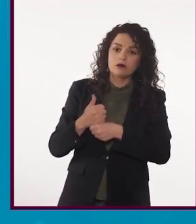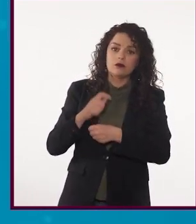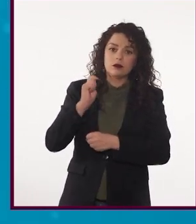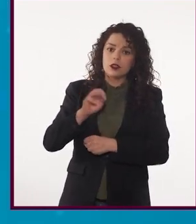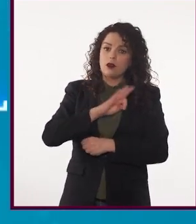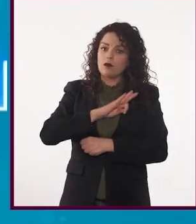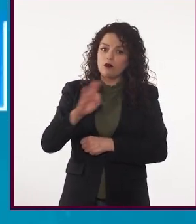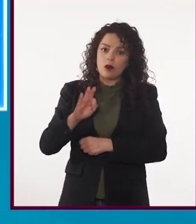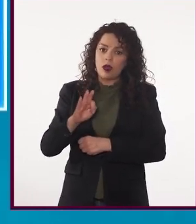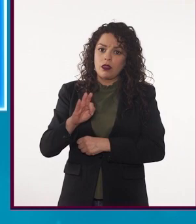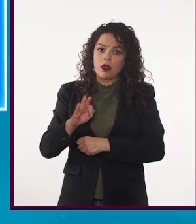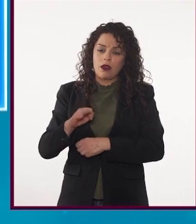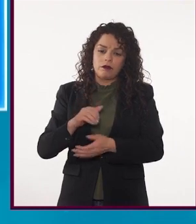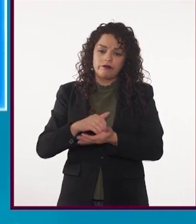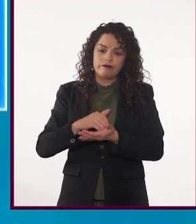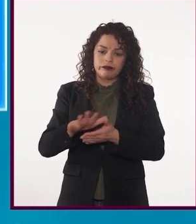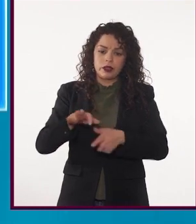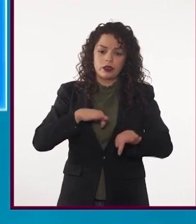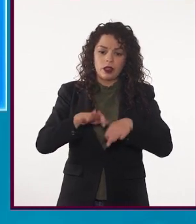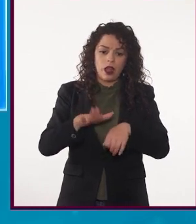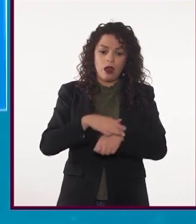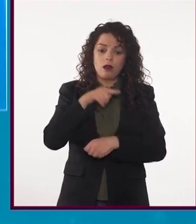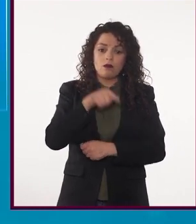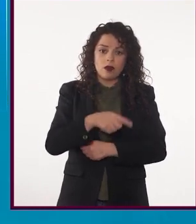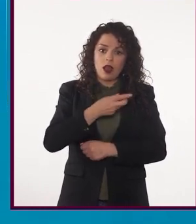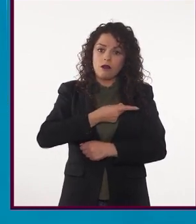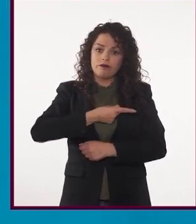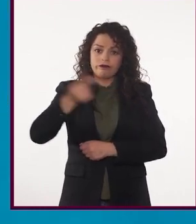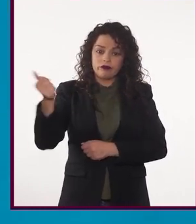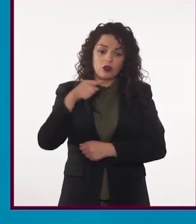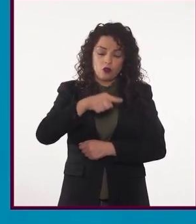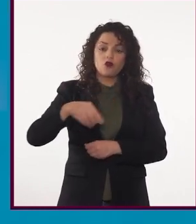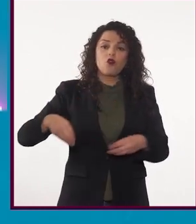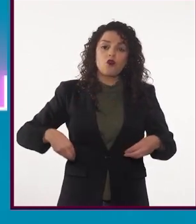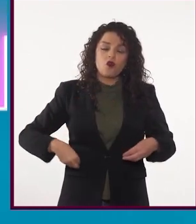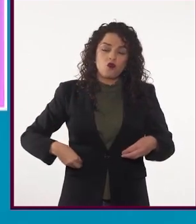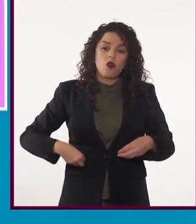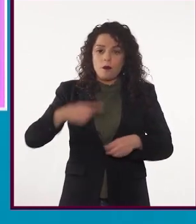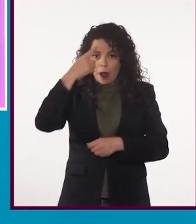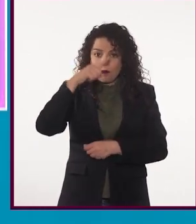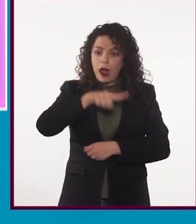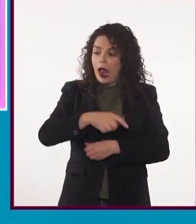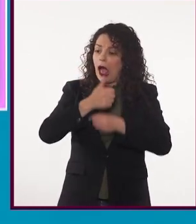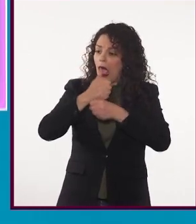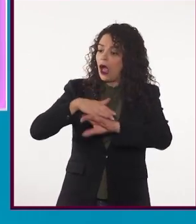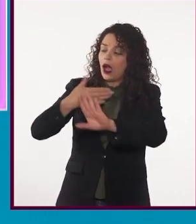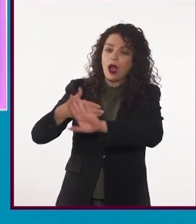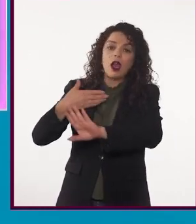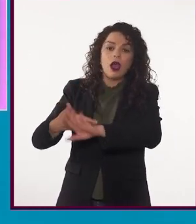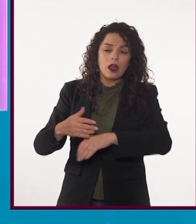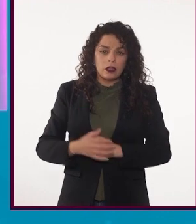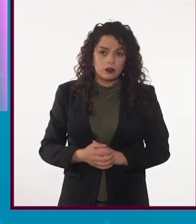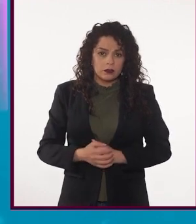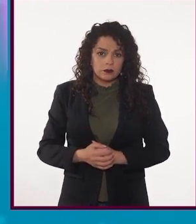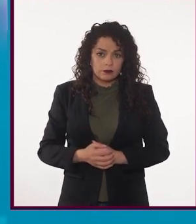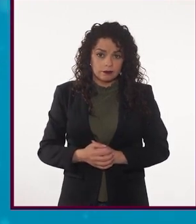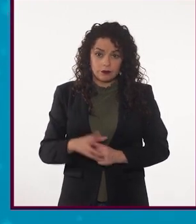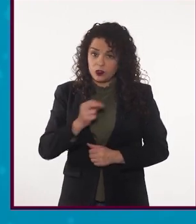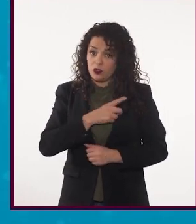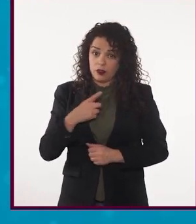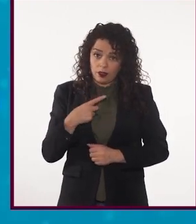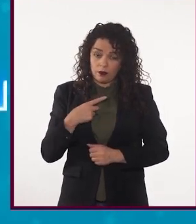ser retirado de su trabajo sin compensación por ser una causal de despido justificado. Asimismo, las empresas